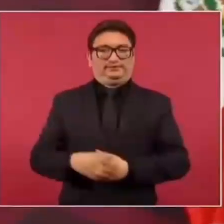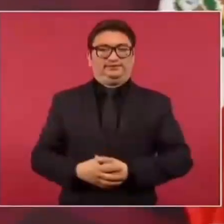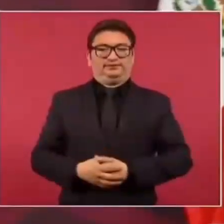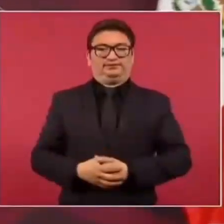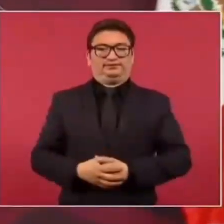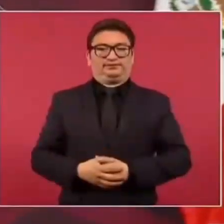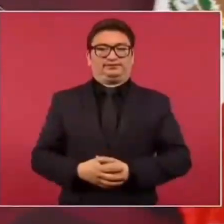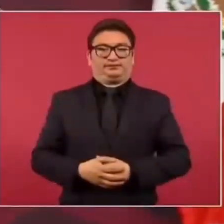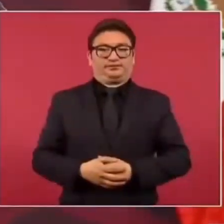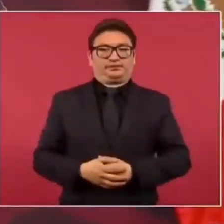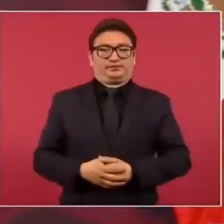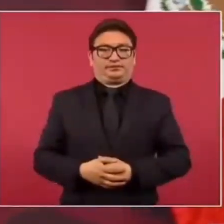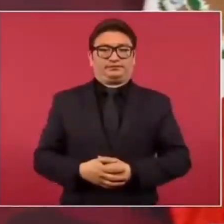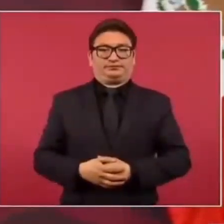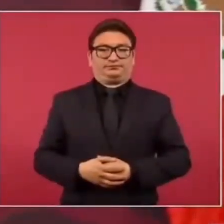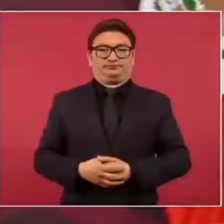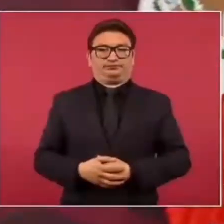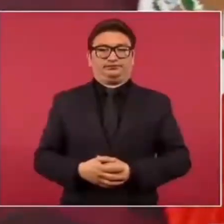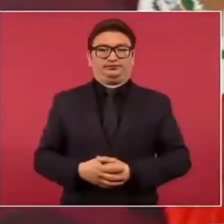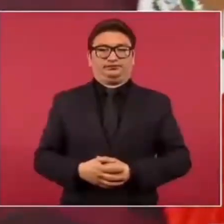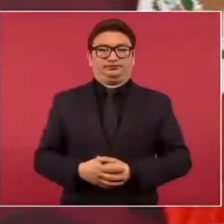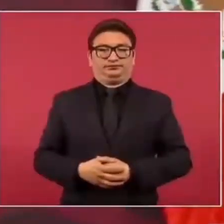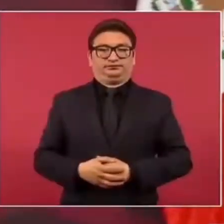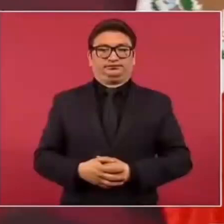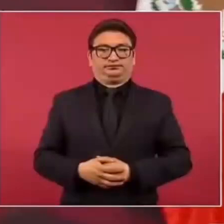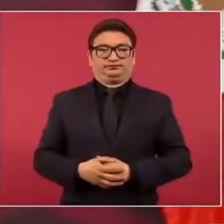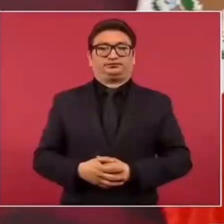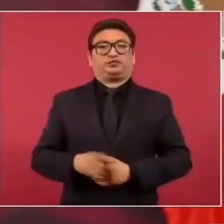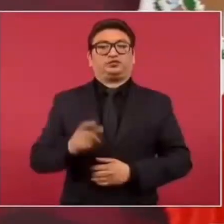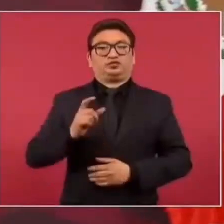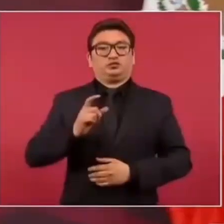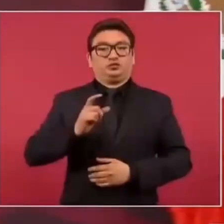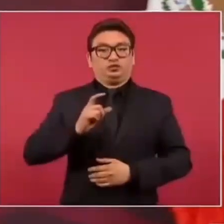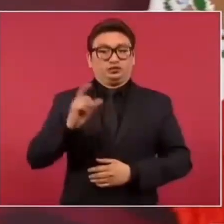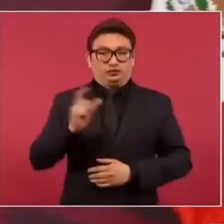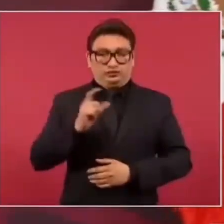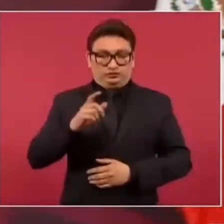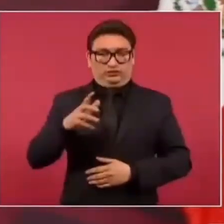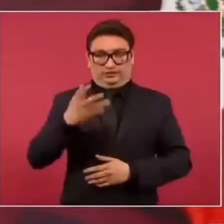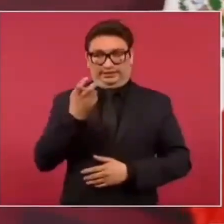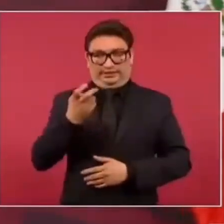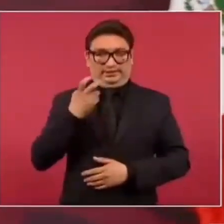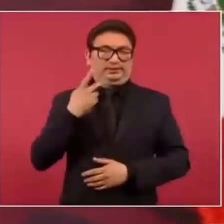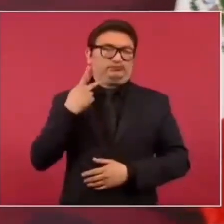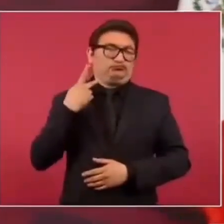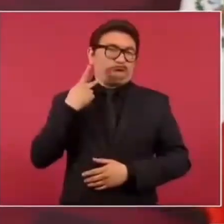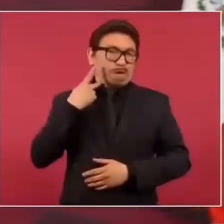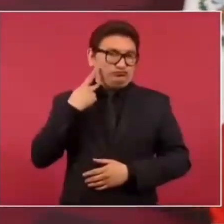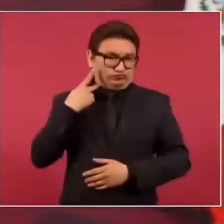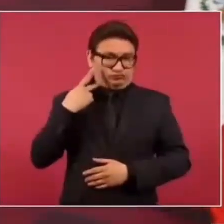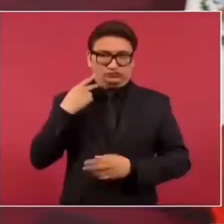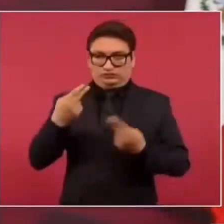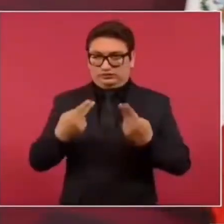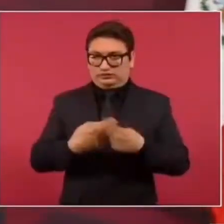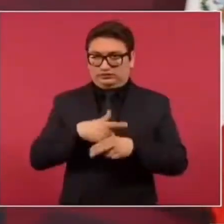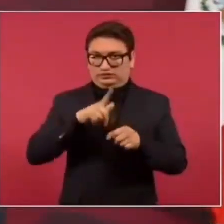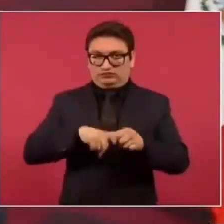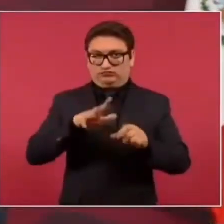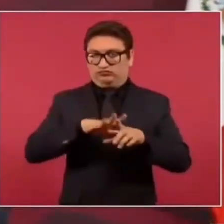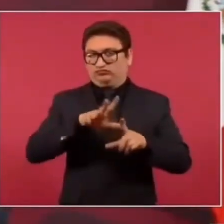precisamente cuando está llevándose a cabo la política de